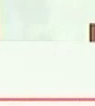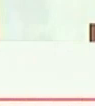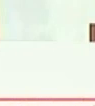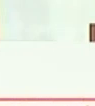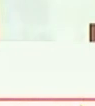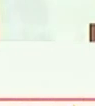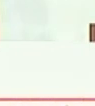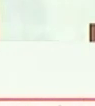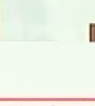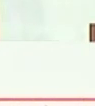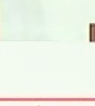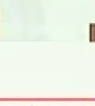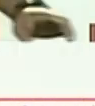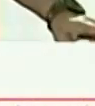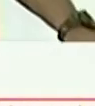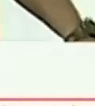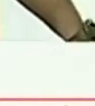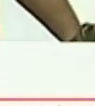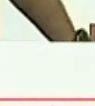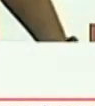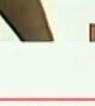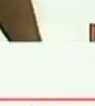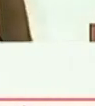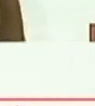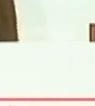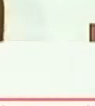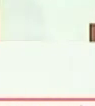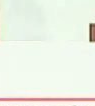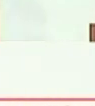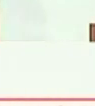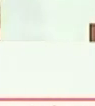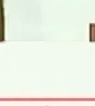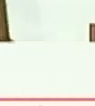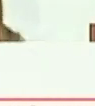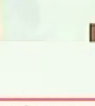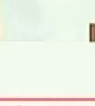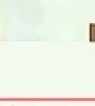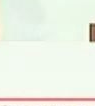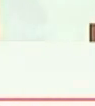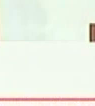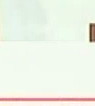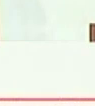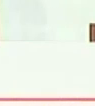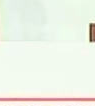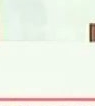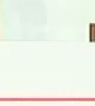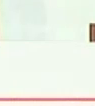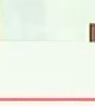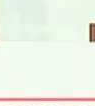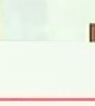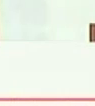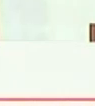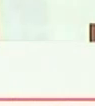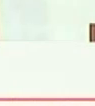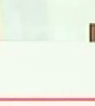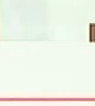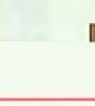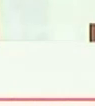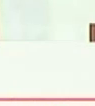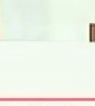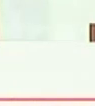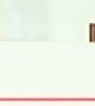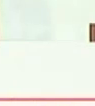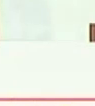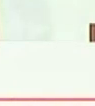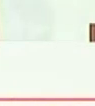cálculo. El que crea que a unos compañeros, algún compañero de aquí de la Dirección Nacional le pase algo, será suficiente